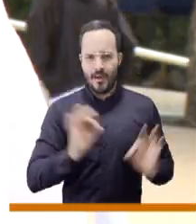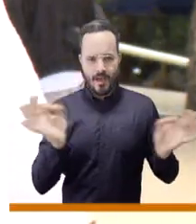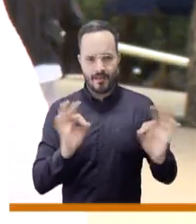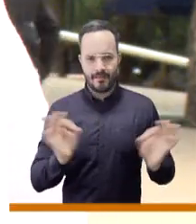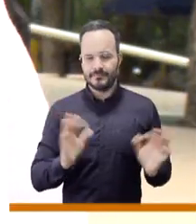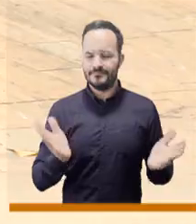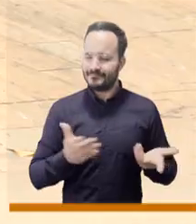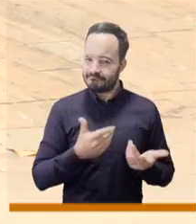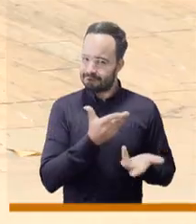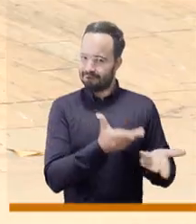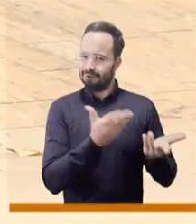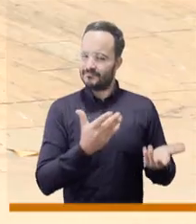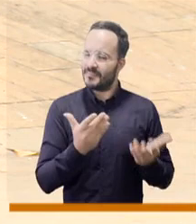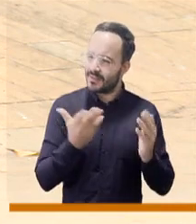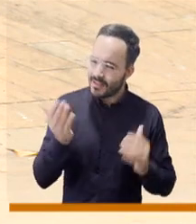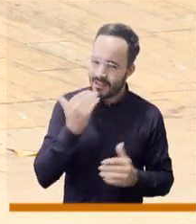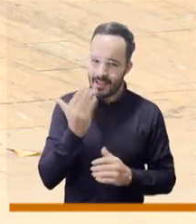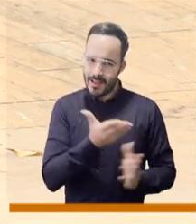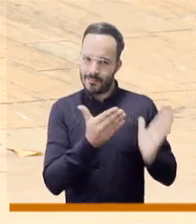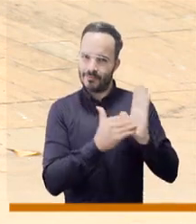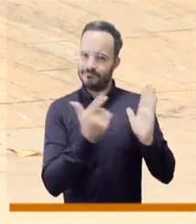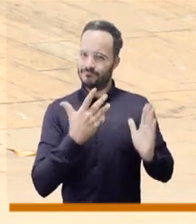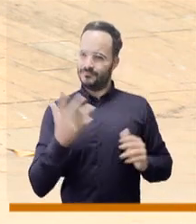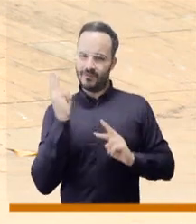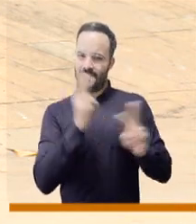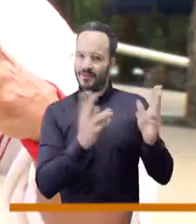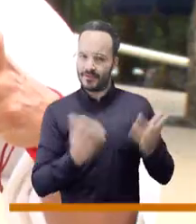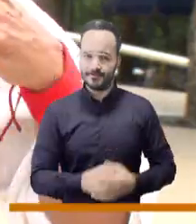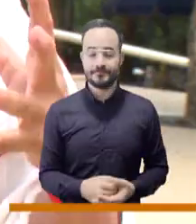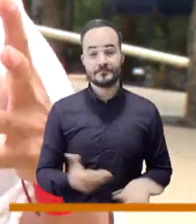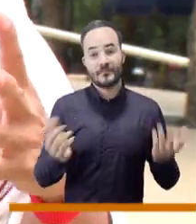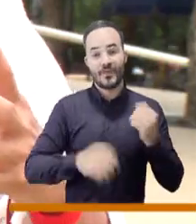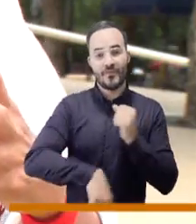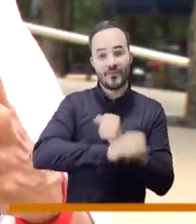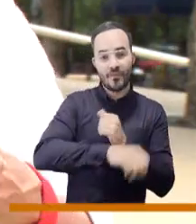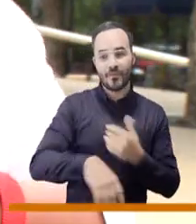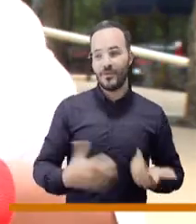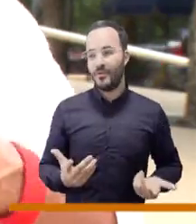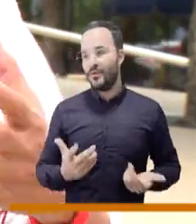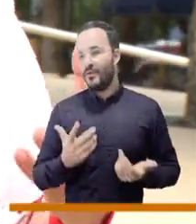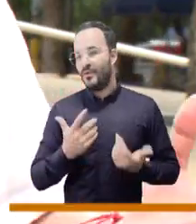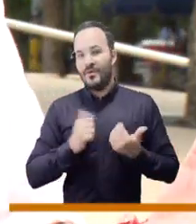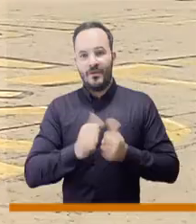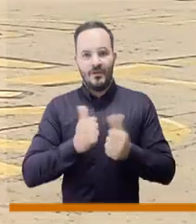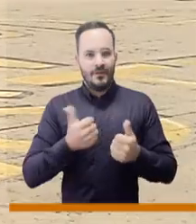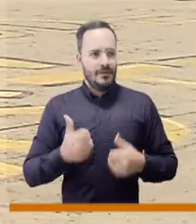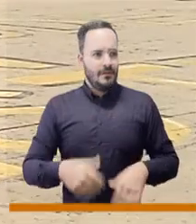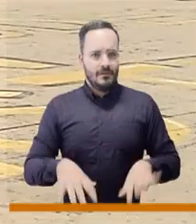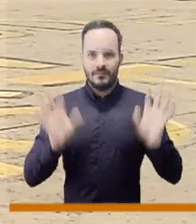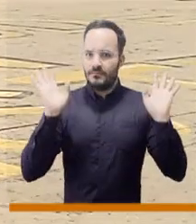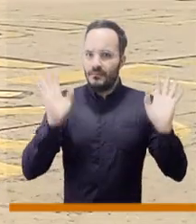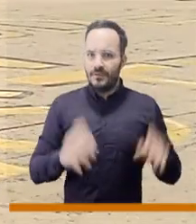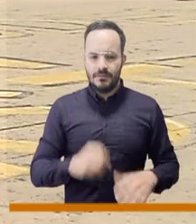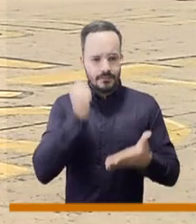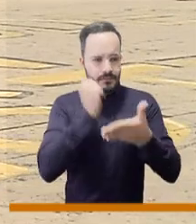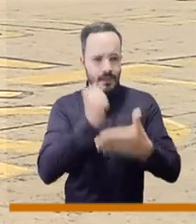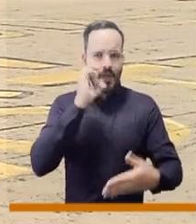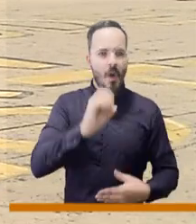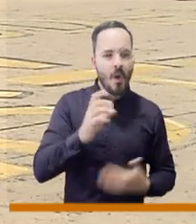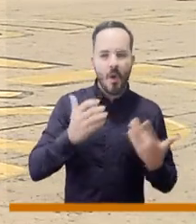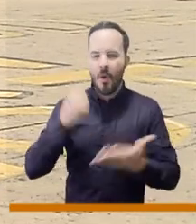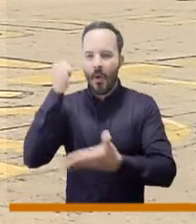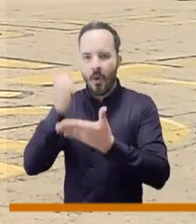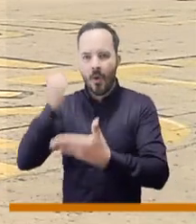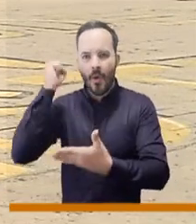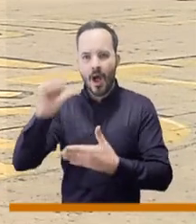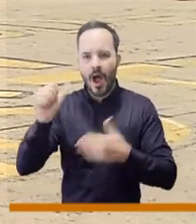apoyos. ¿Cómo ve usted este ejemplo de país? El fútbol y los deportes no tendrían que tener estereotipos ni género,